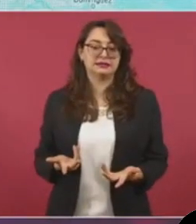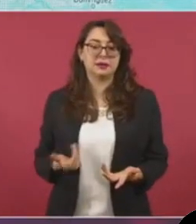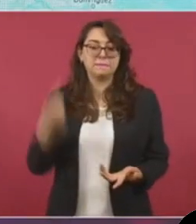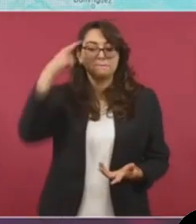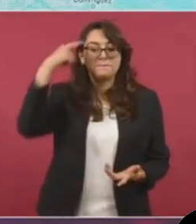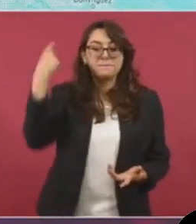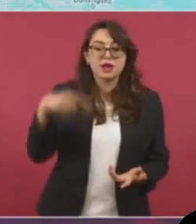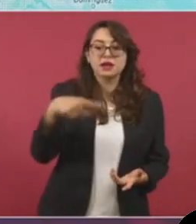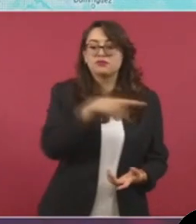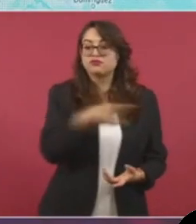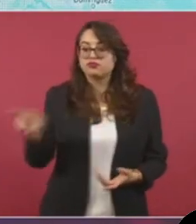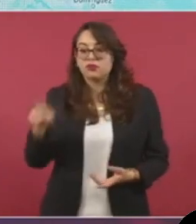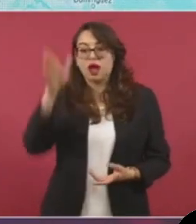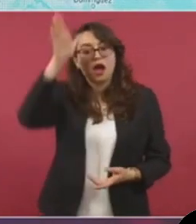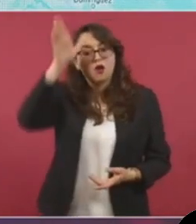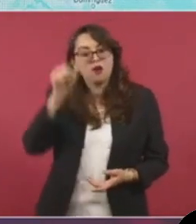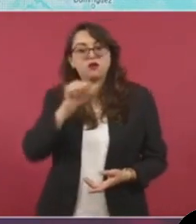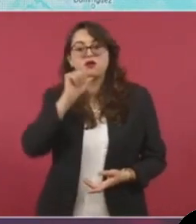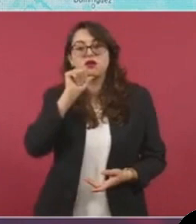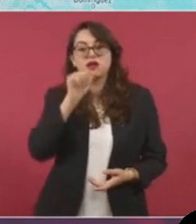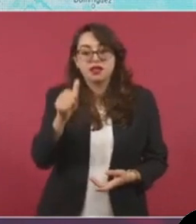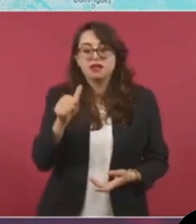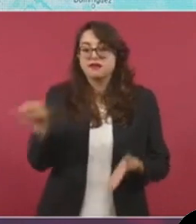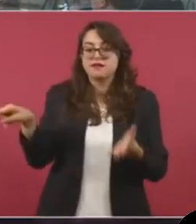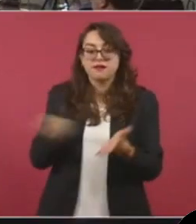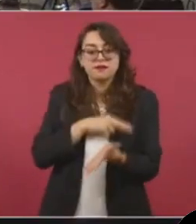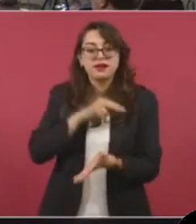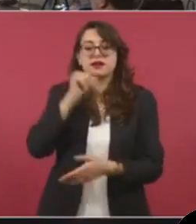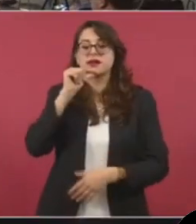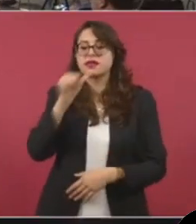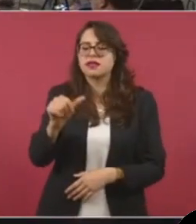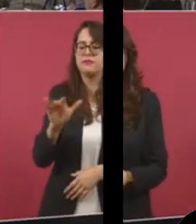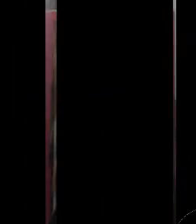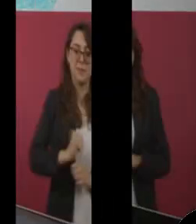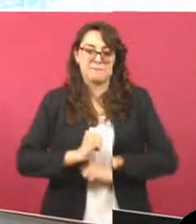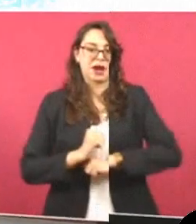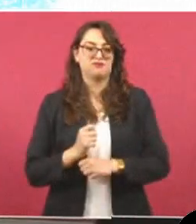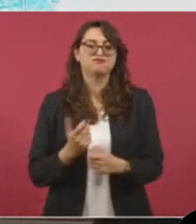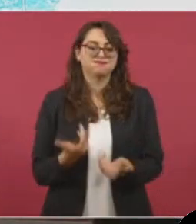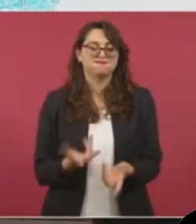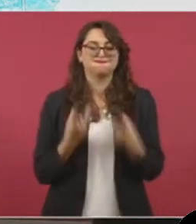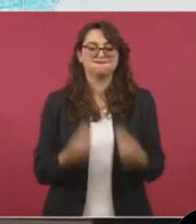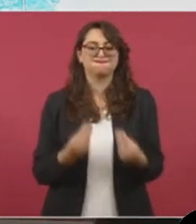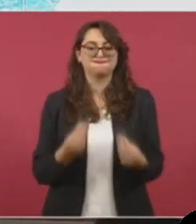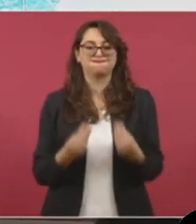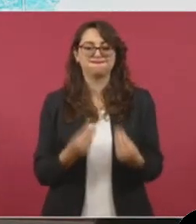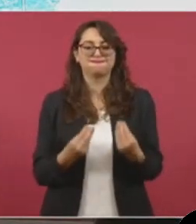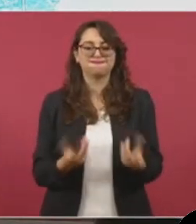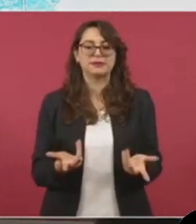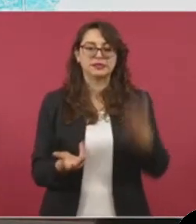algunos no este clientes diciéndoles No te preocupes entonces muy